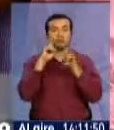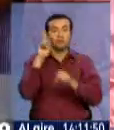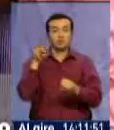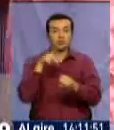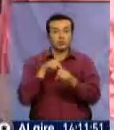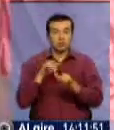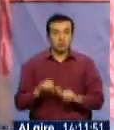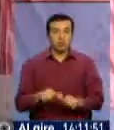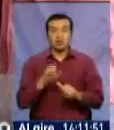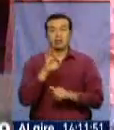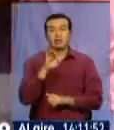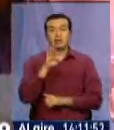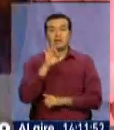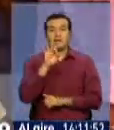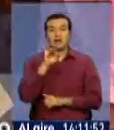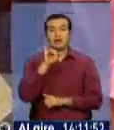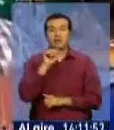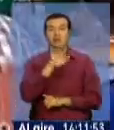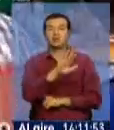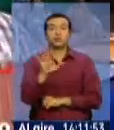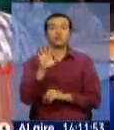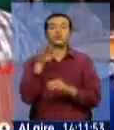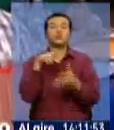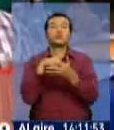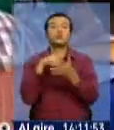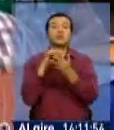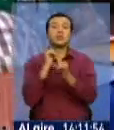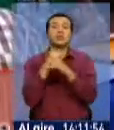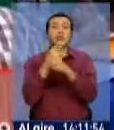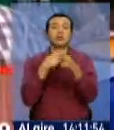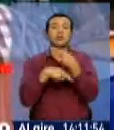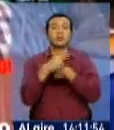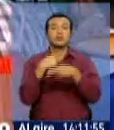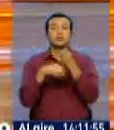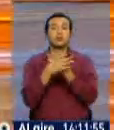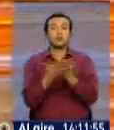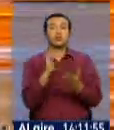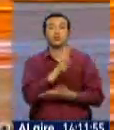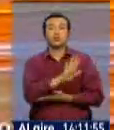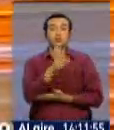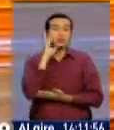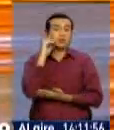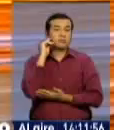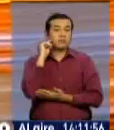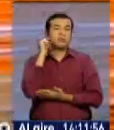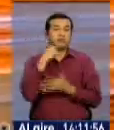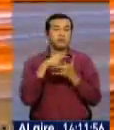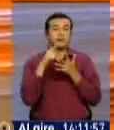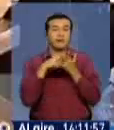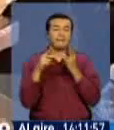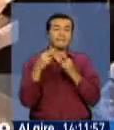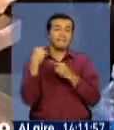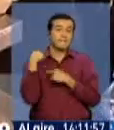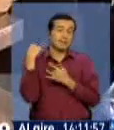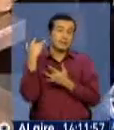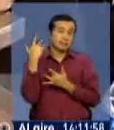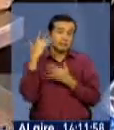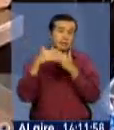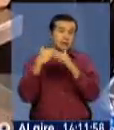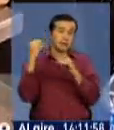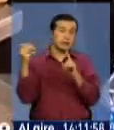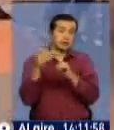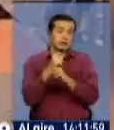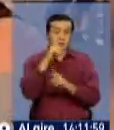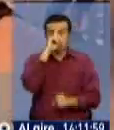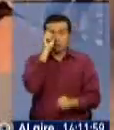profesional. Estefanía Macías estudia Ingeniería Comercial, considera que tiene experiencia para desempeñarse en algunos cargos y espera conseguir pronto